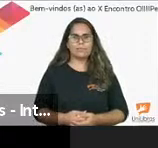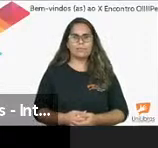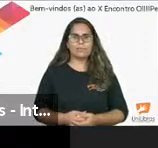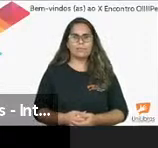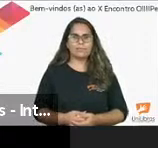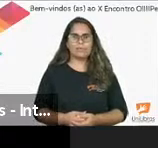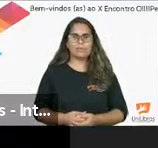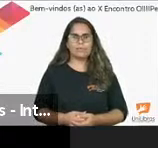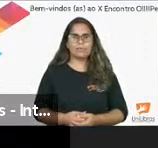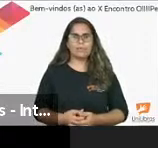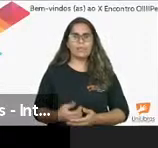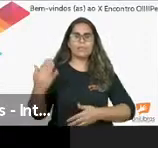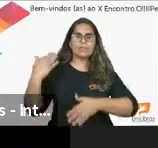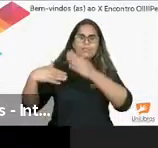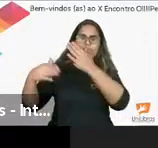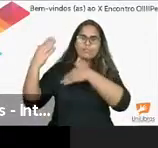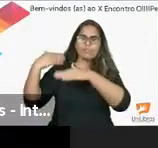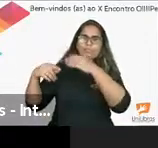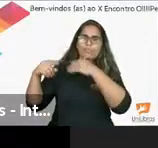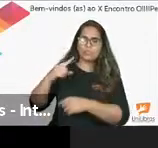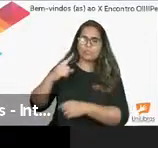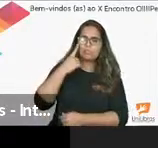Pero es interesante que esta estructura